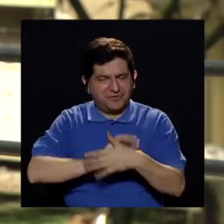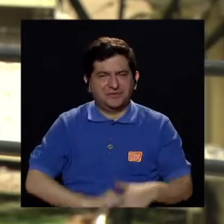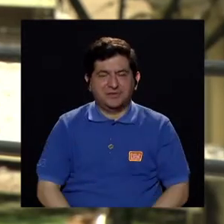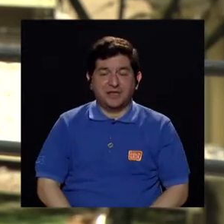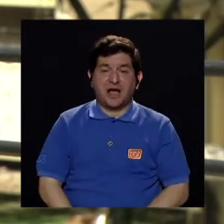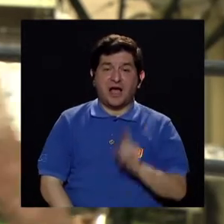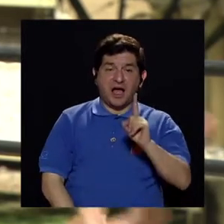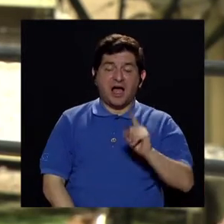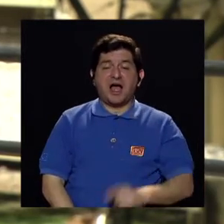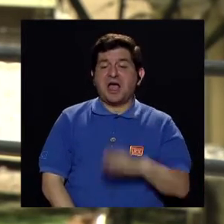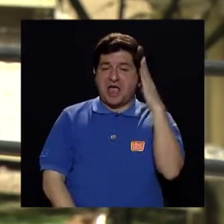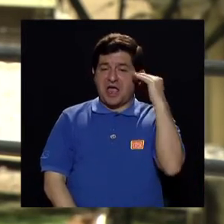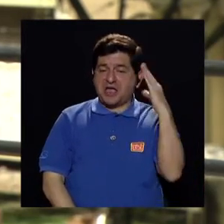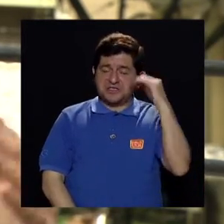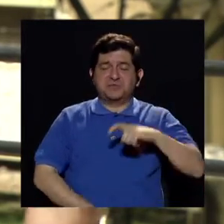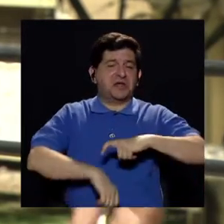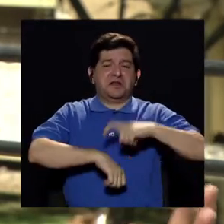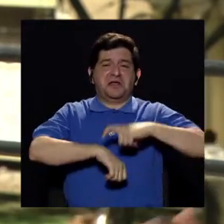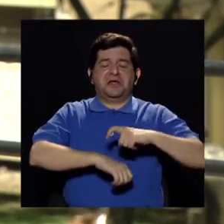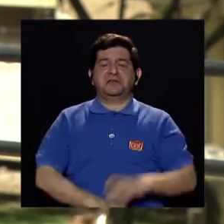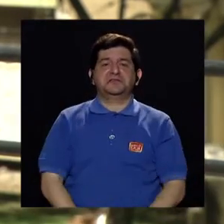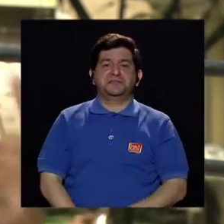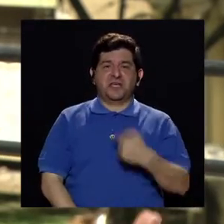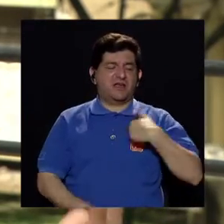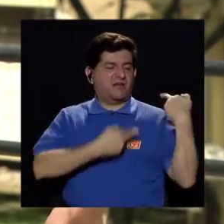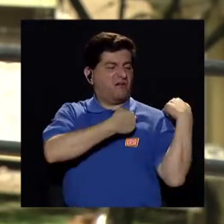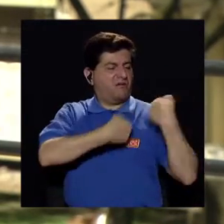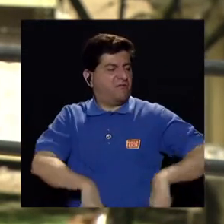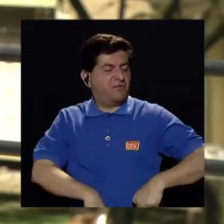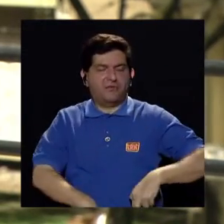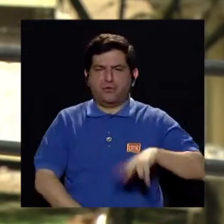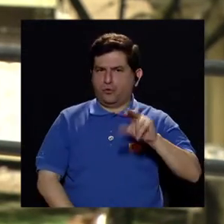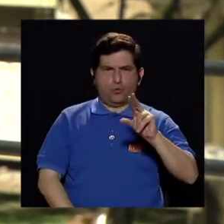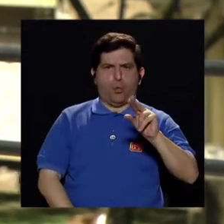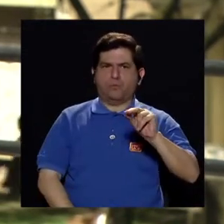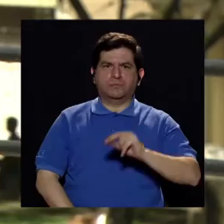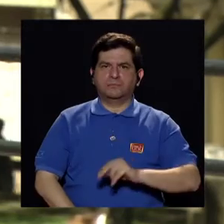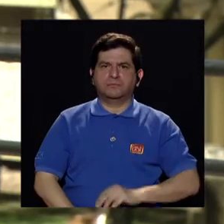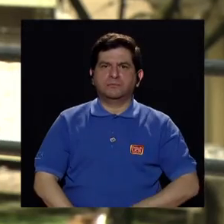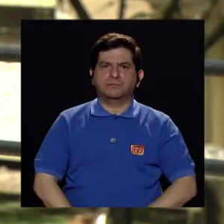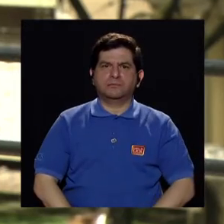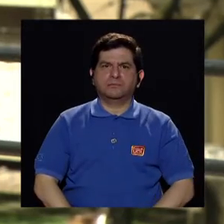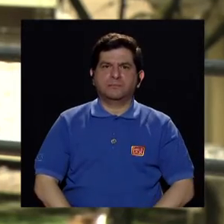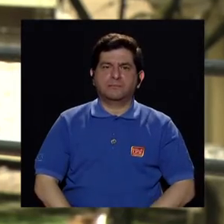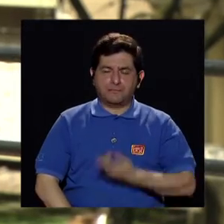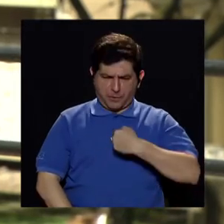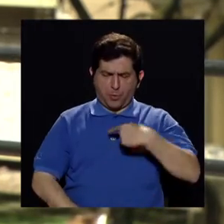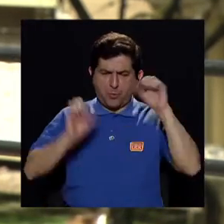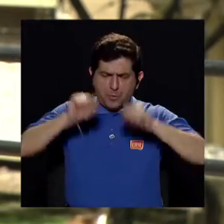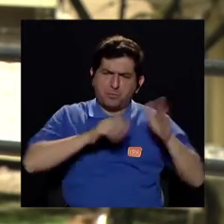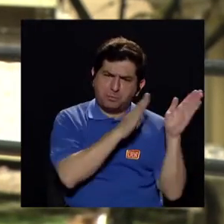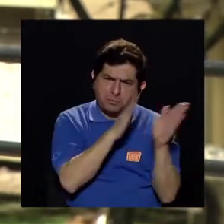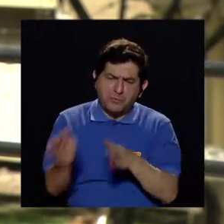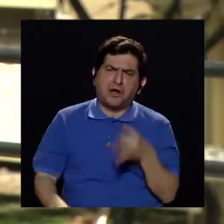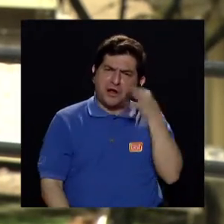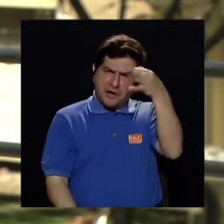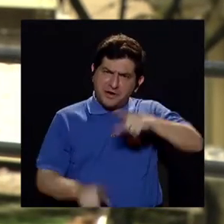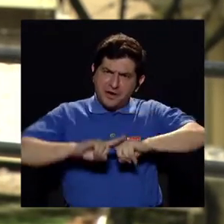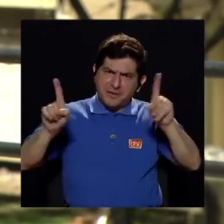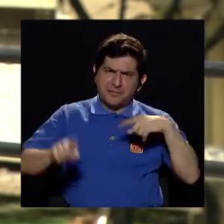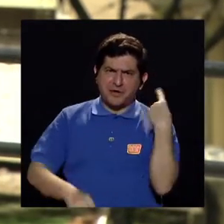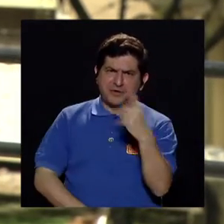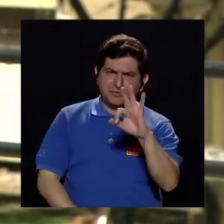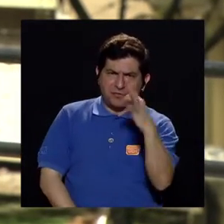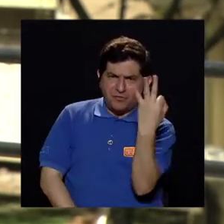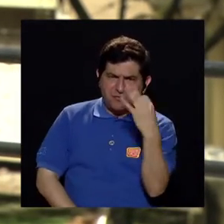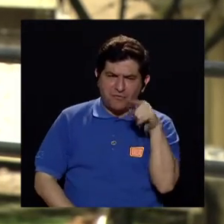con que hay que vivir el momento y ya me hice de verdad irresponsable. No, no tiene nada que ver. Podemos planear nuestro futuro, pero